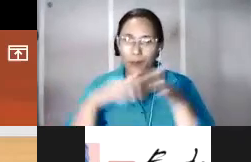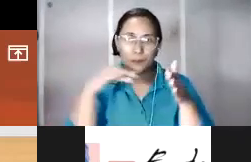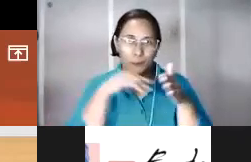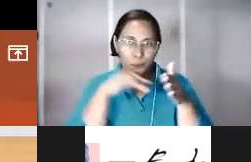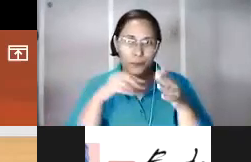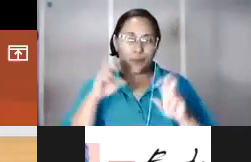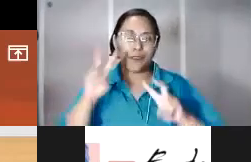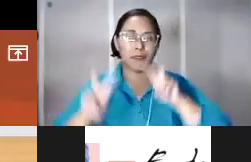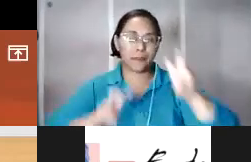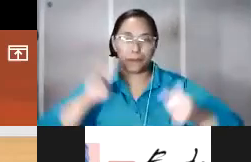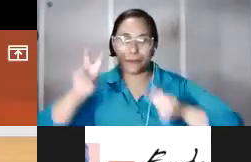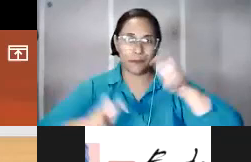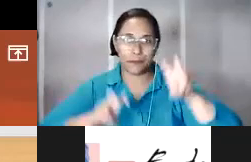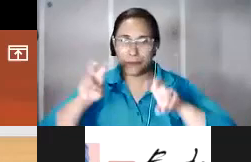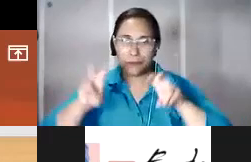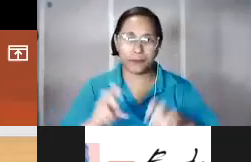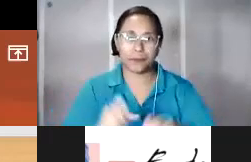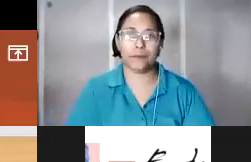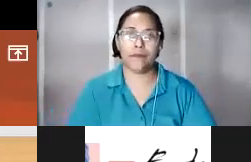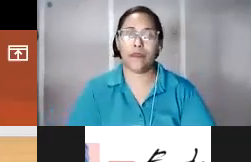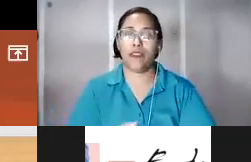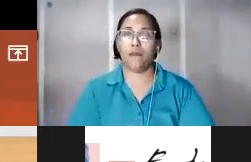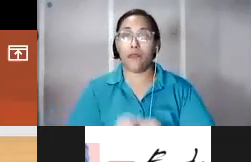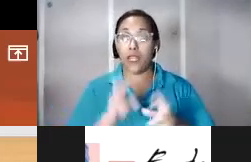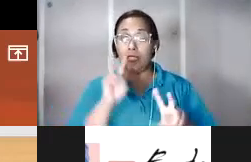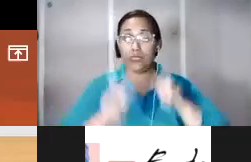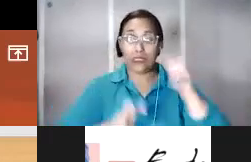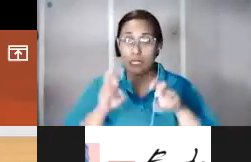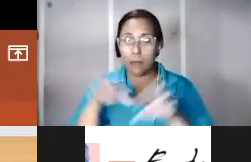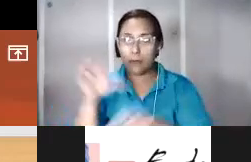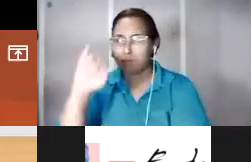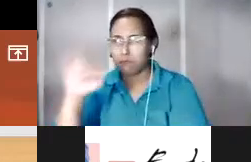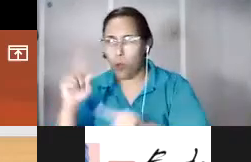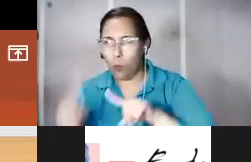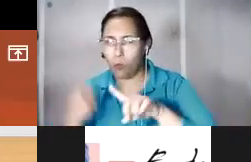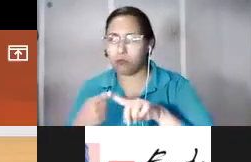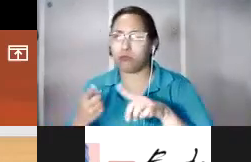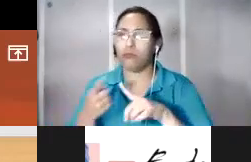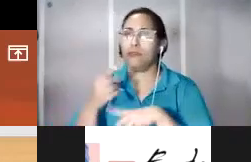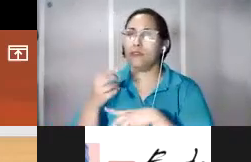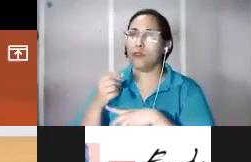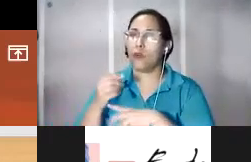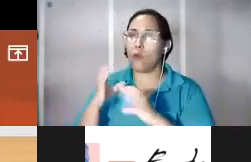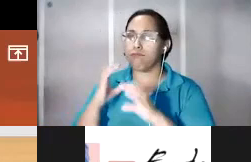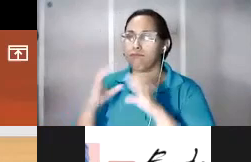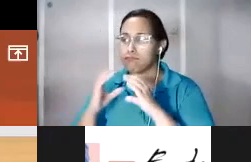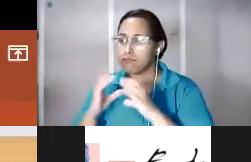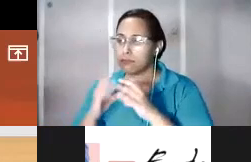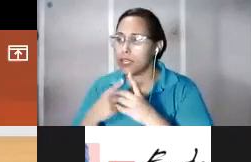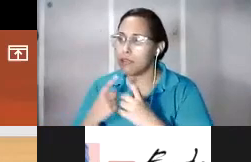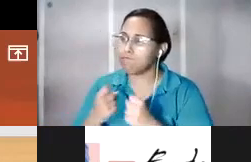Carnaval. Y en particular el Carnaval de San Juan, cuando se habla como con